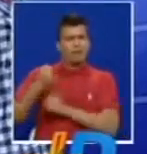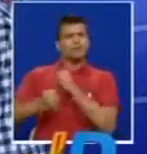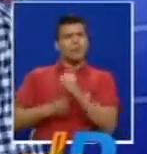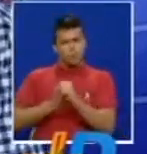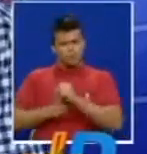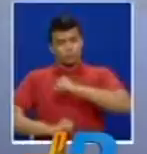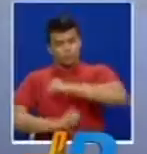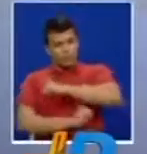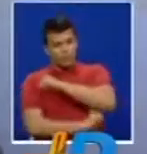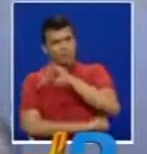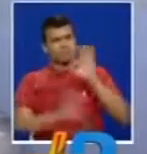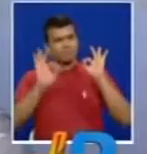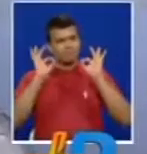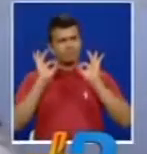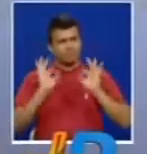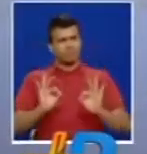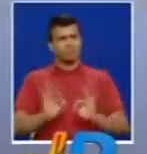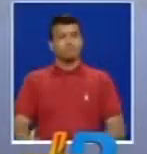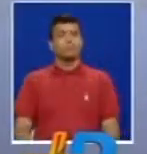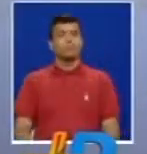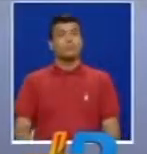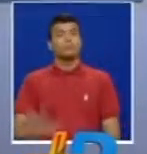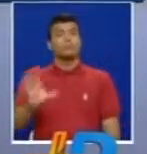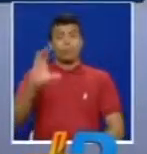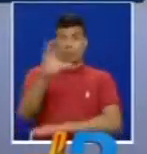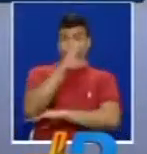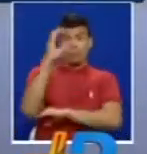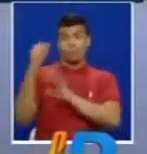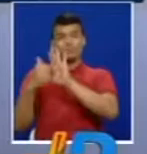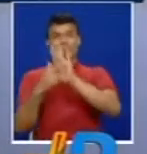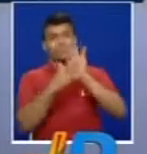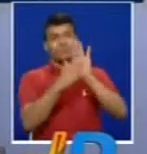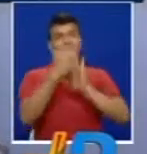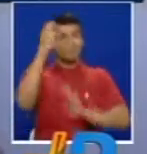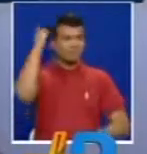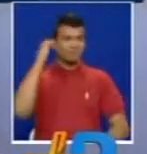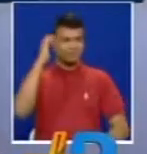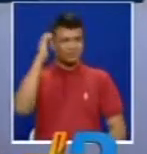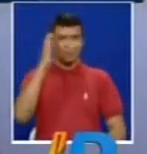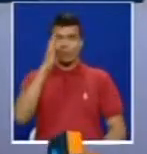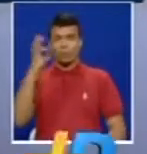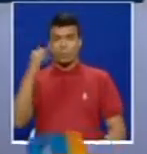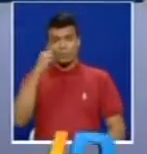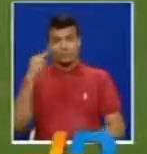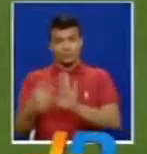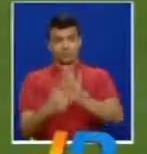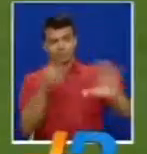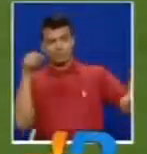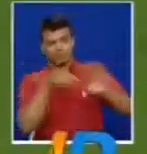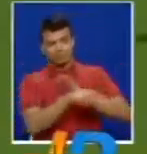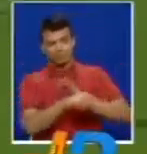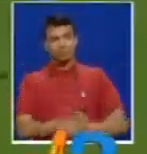grupo. El sello de colombiano se mantiene en Europa. Carlitos Bacca marcó gol. Acción.